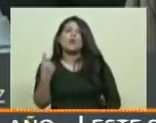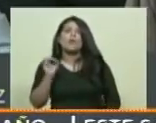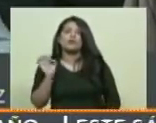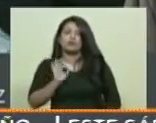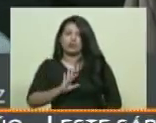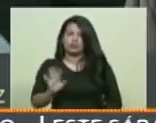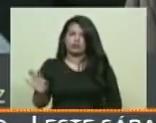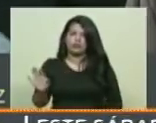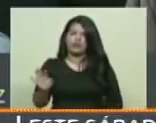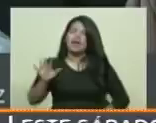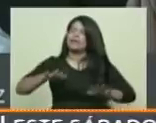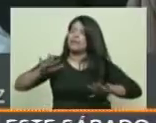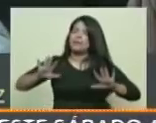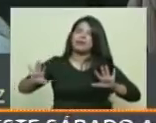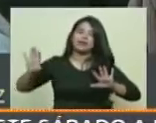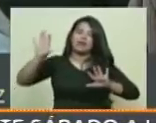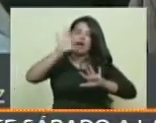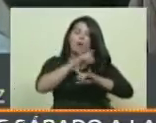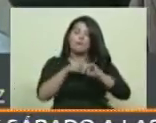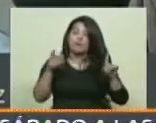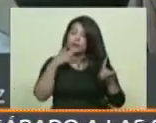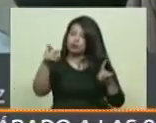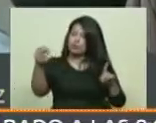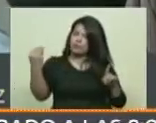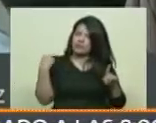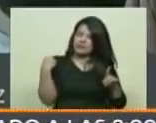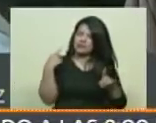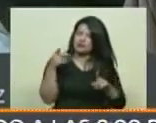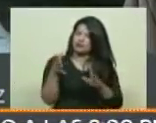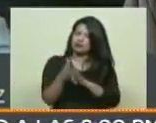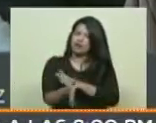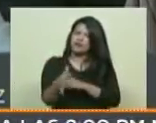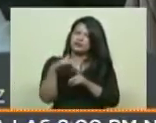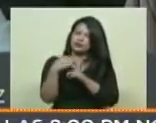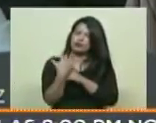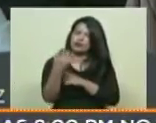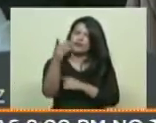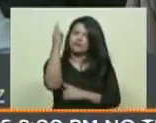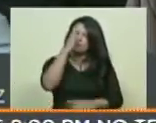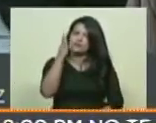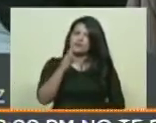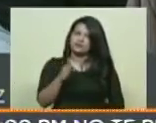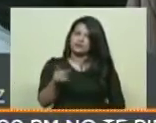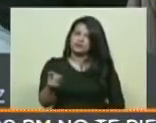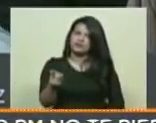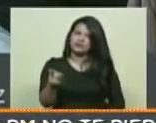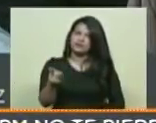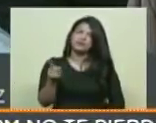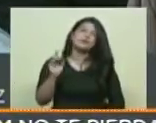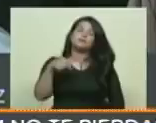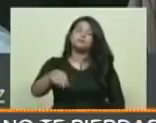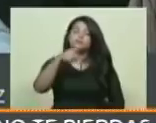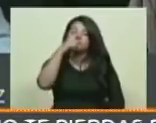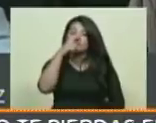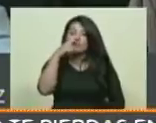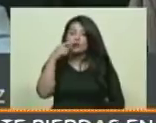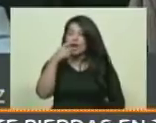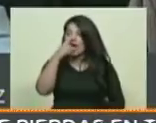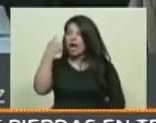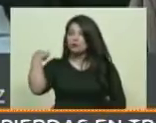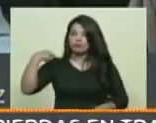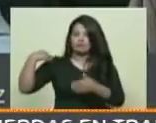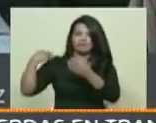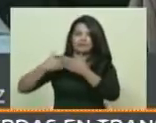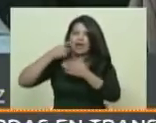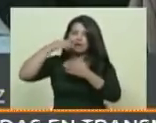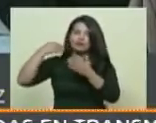varía dependiendo de los estados. Pero el caso que usted refiere específicamente de Brasil, bueno, este año, luego